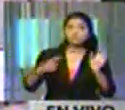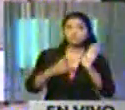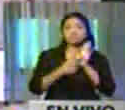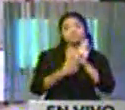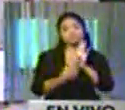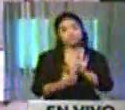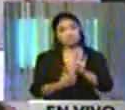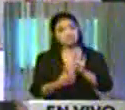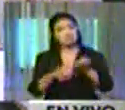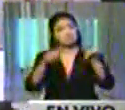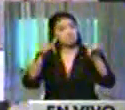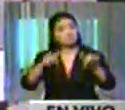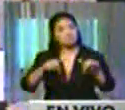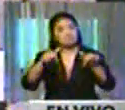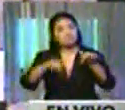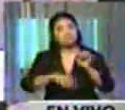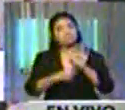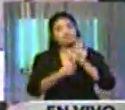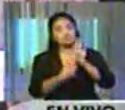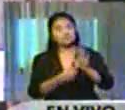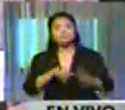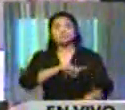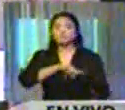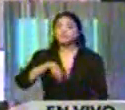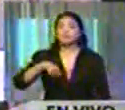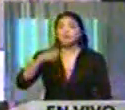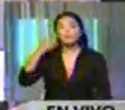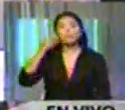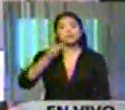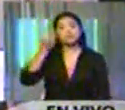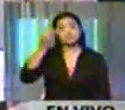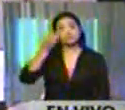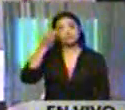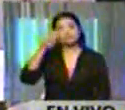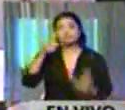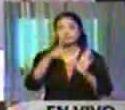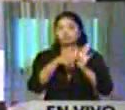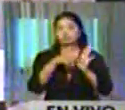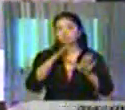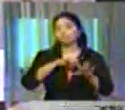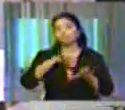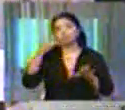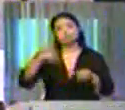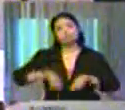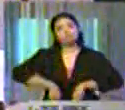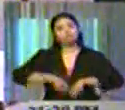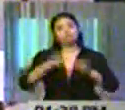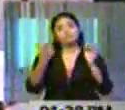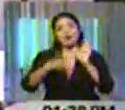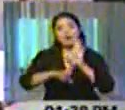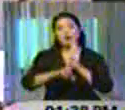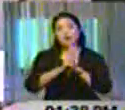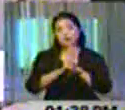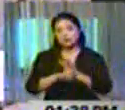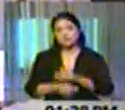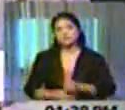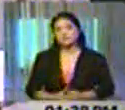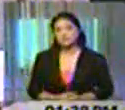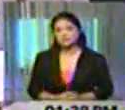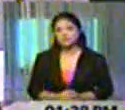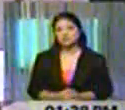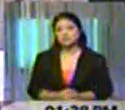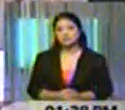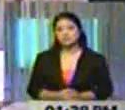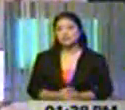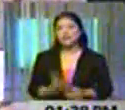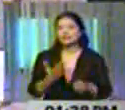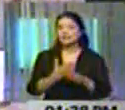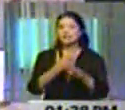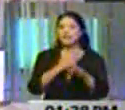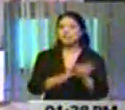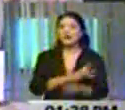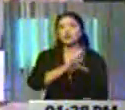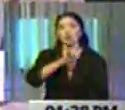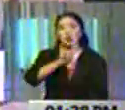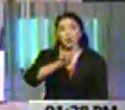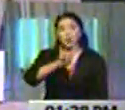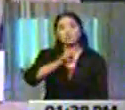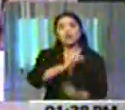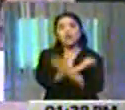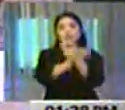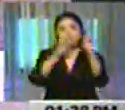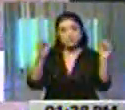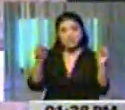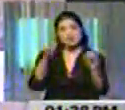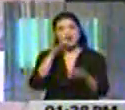que creemos conforma un grave fraude a la ley. Muy temprano el lunes en la mañana nos verán